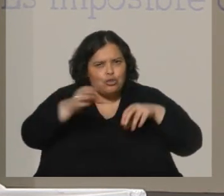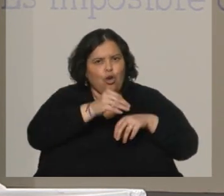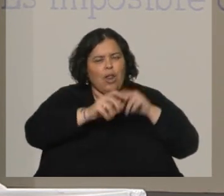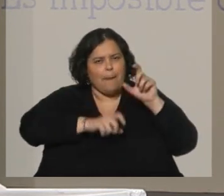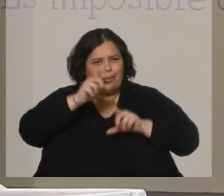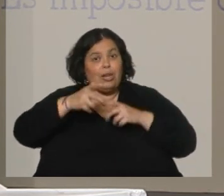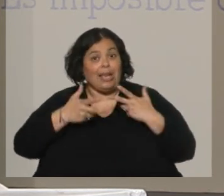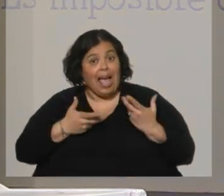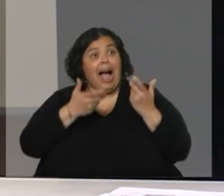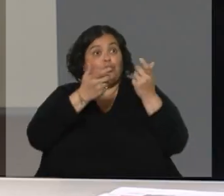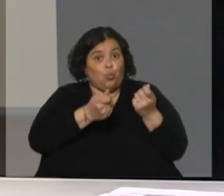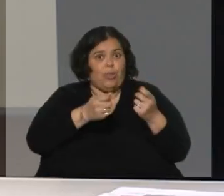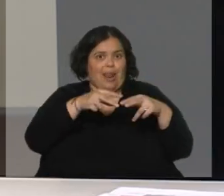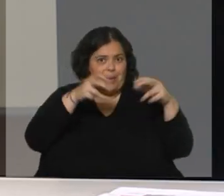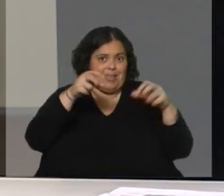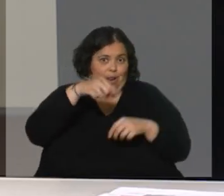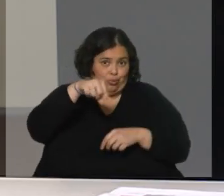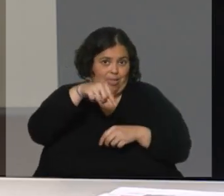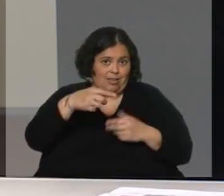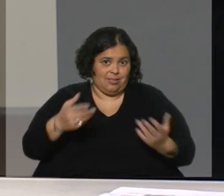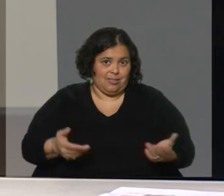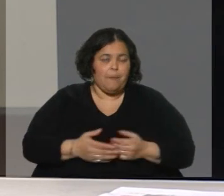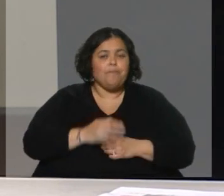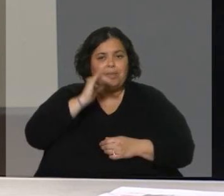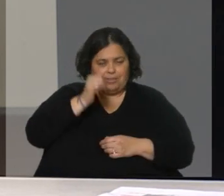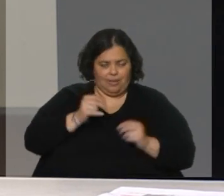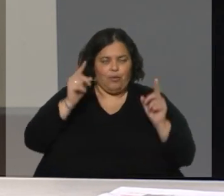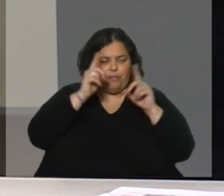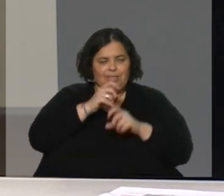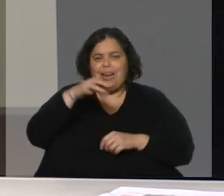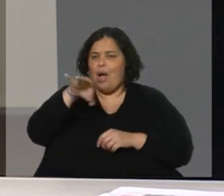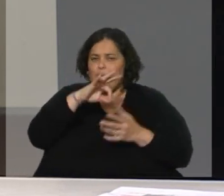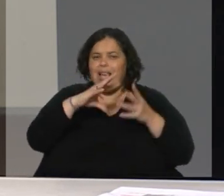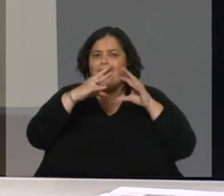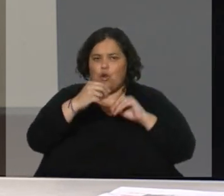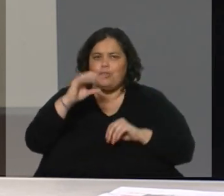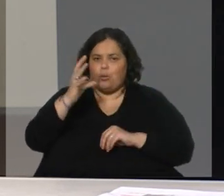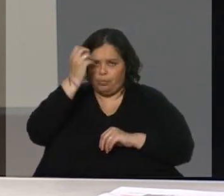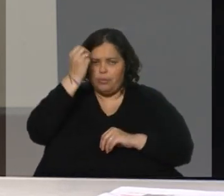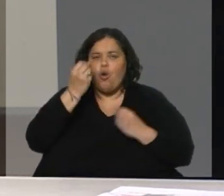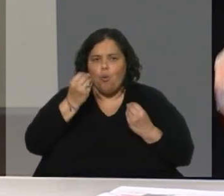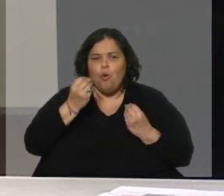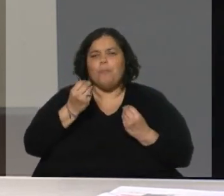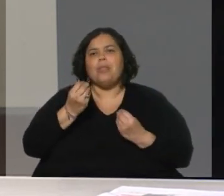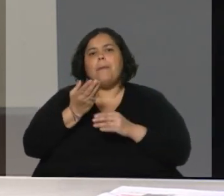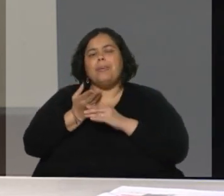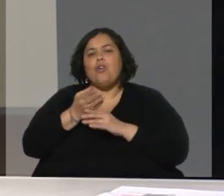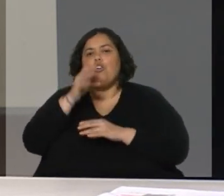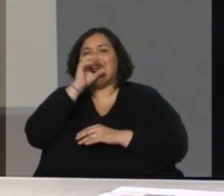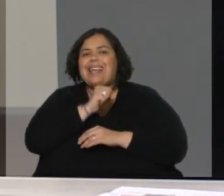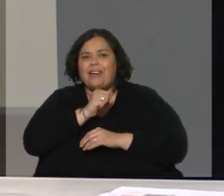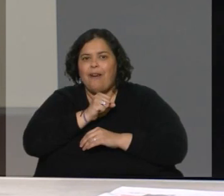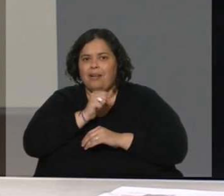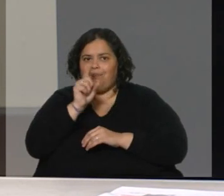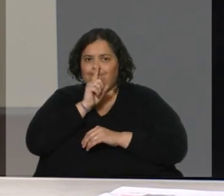que a su vez ayuda a investigar fue difícil si yo la única manera que encontré fue empezar a pedir reserva de las informaciones para que